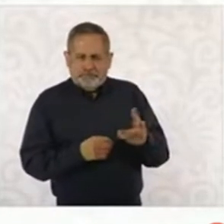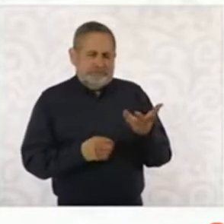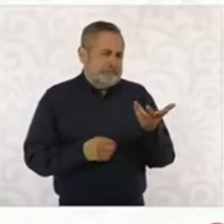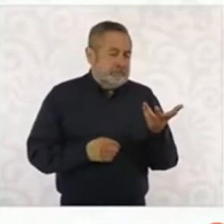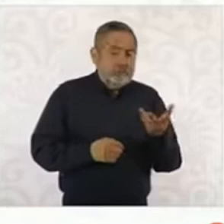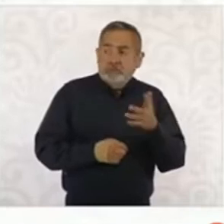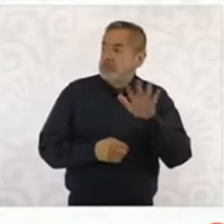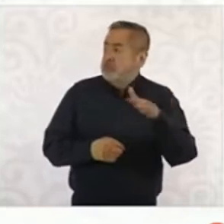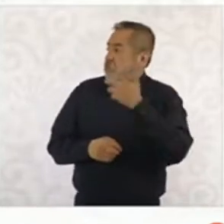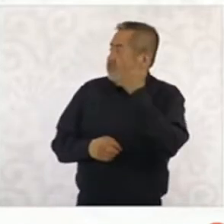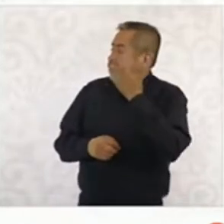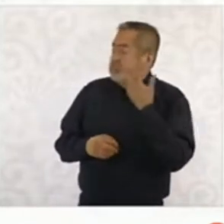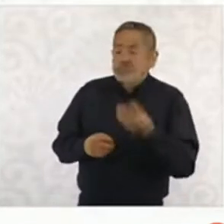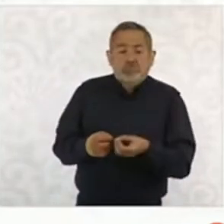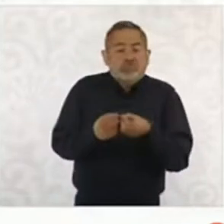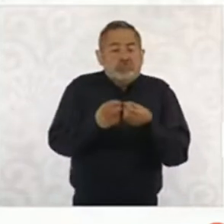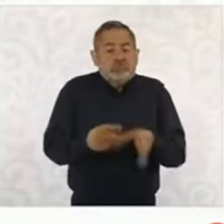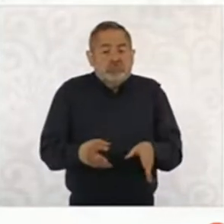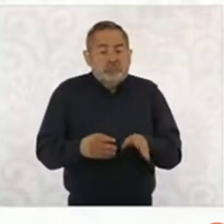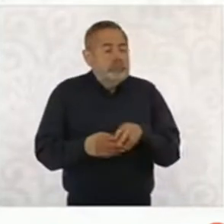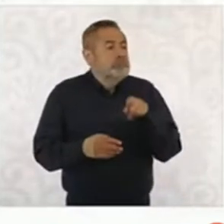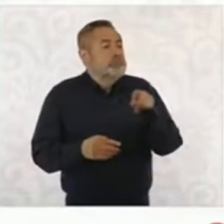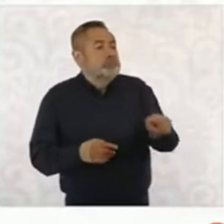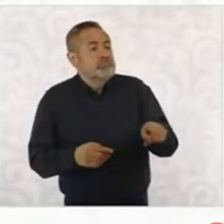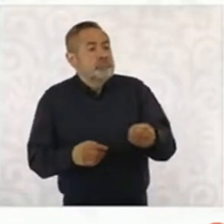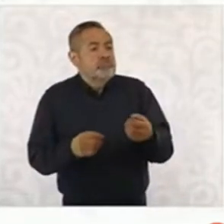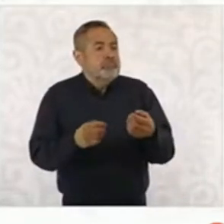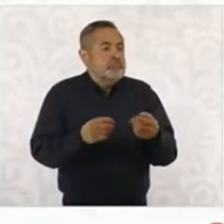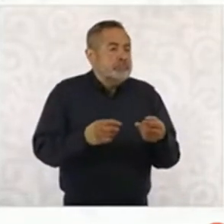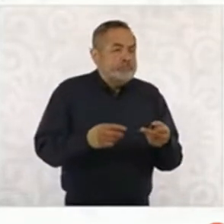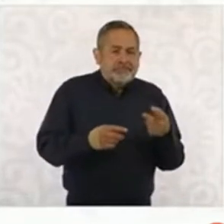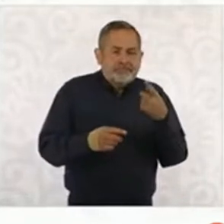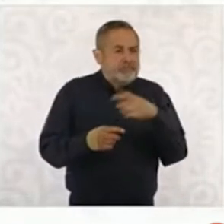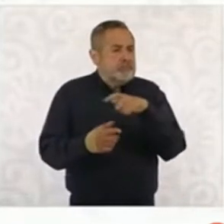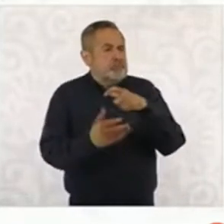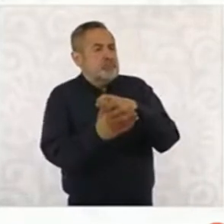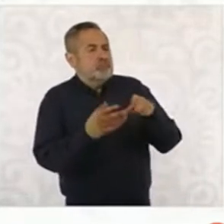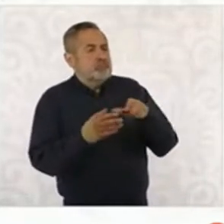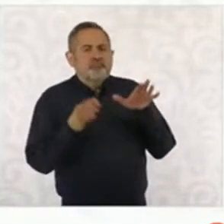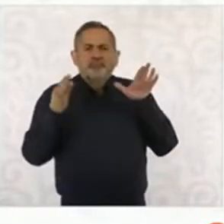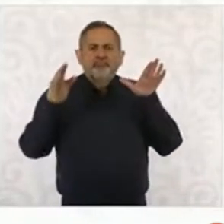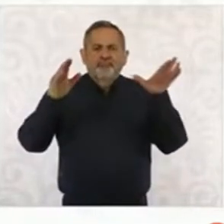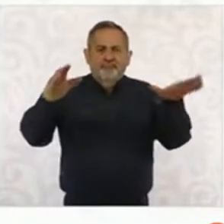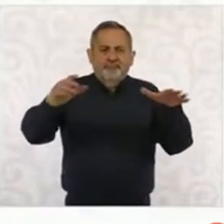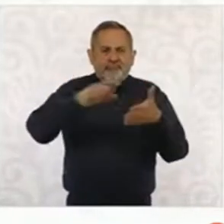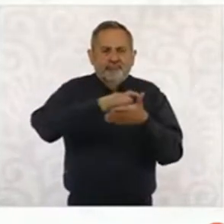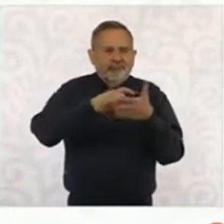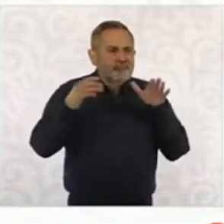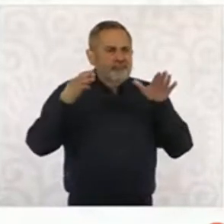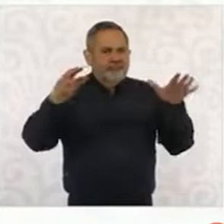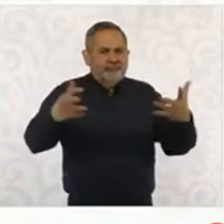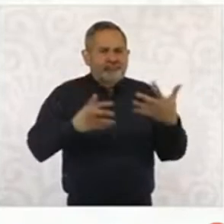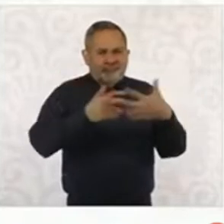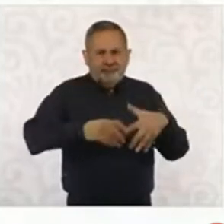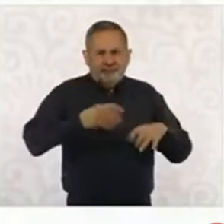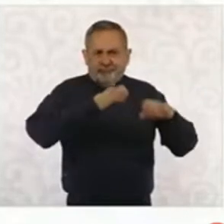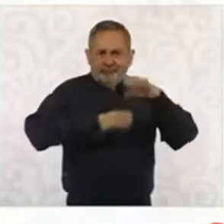declararon pérdidas indebidas en la venta de acciones porque compraron una aerolínea o parte de una